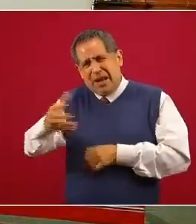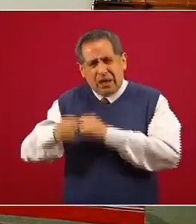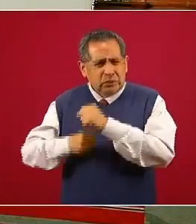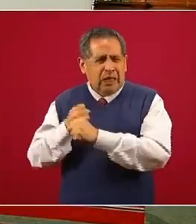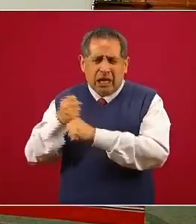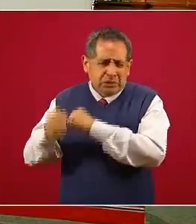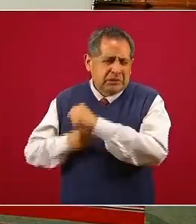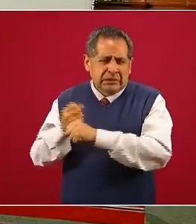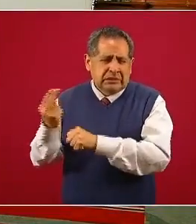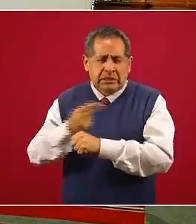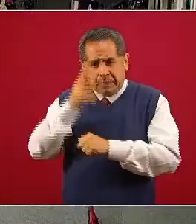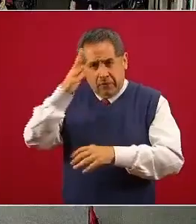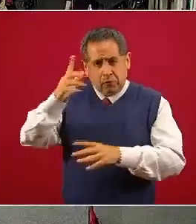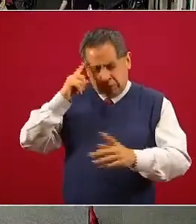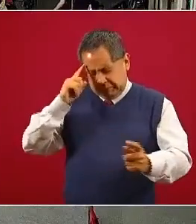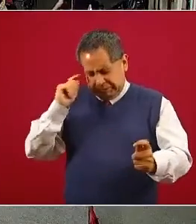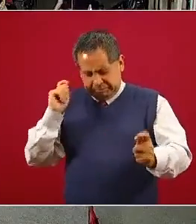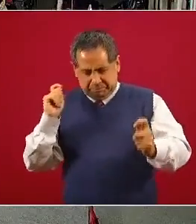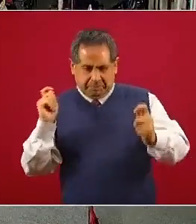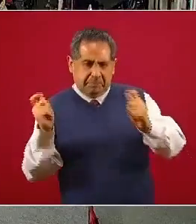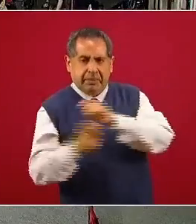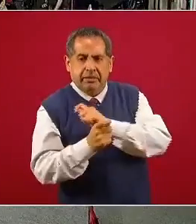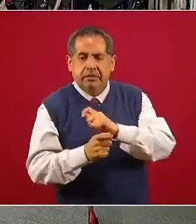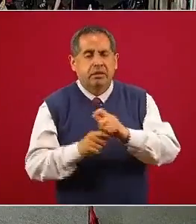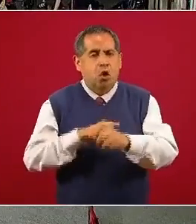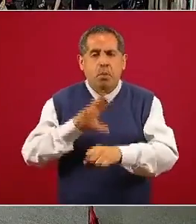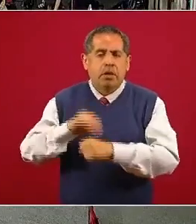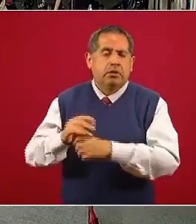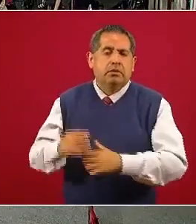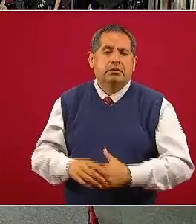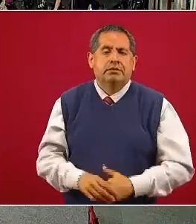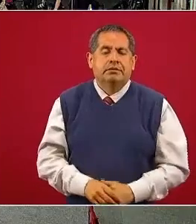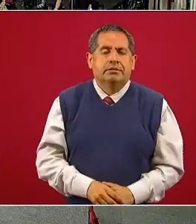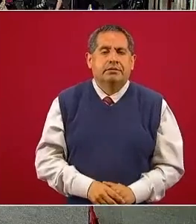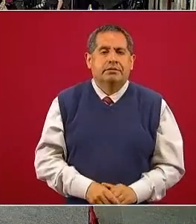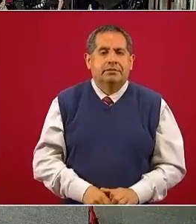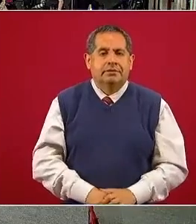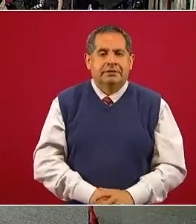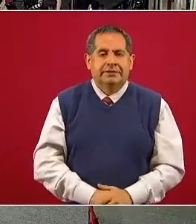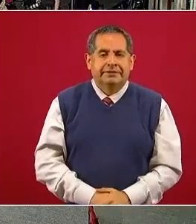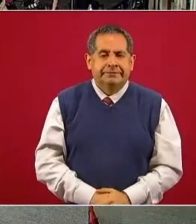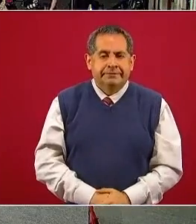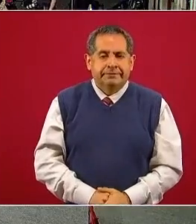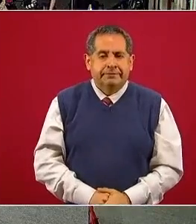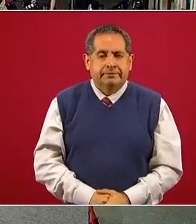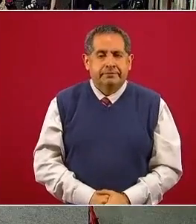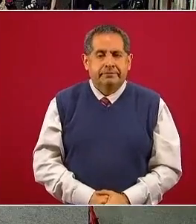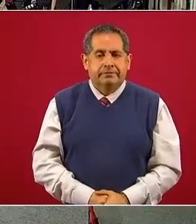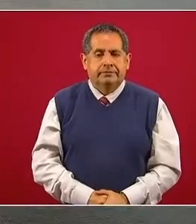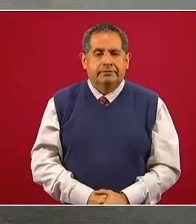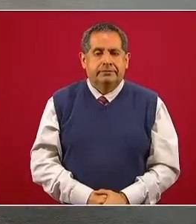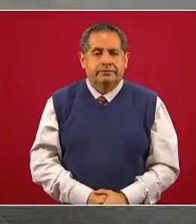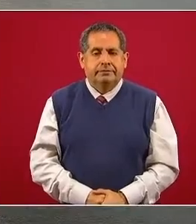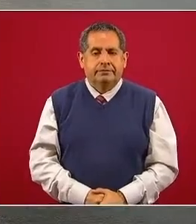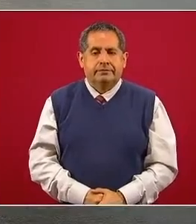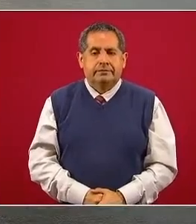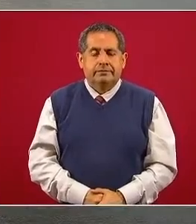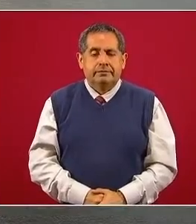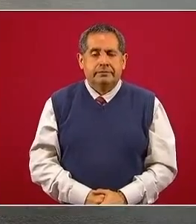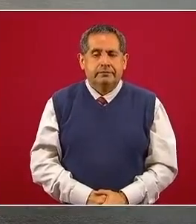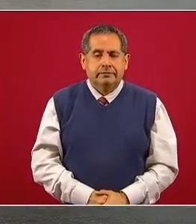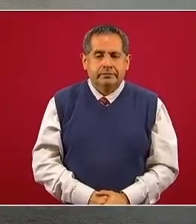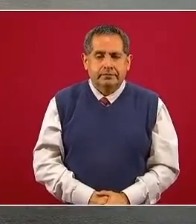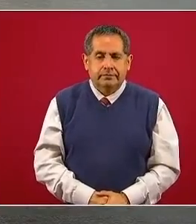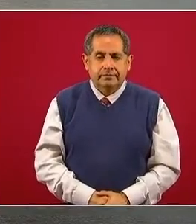necesario para que se cambie los elementos estructurales. ¿Pero hay una alerta salud, de que se junte